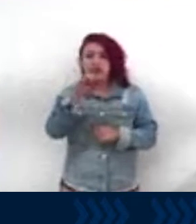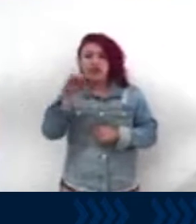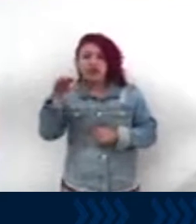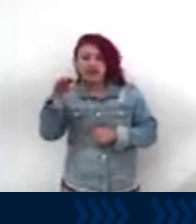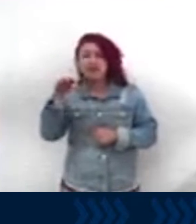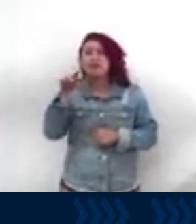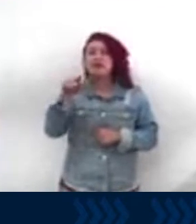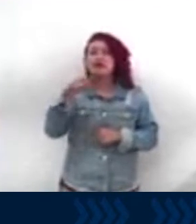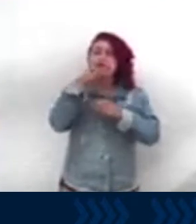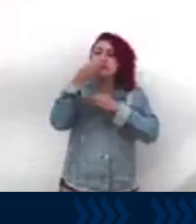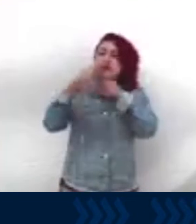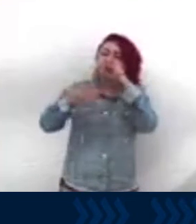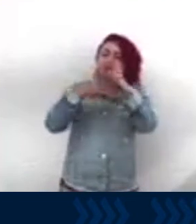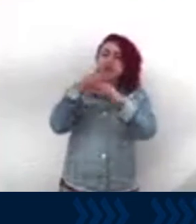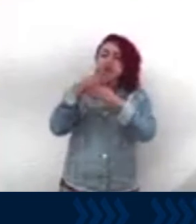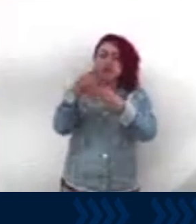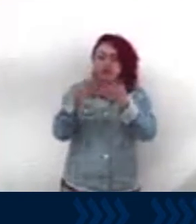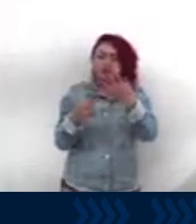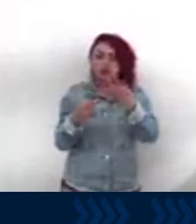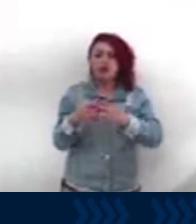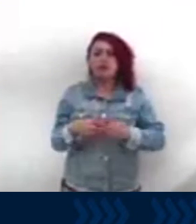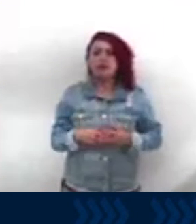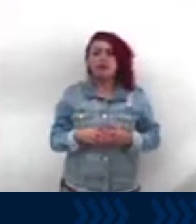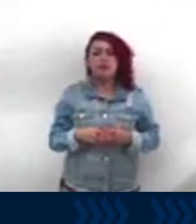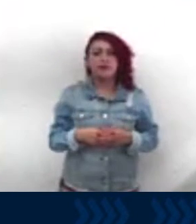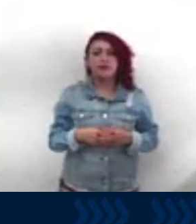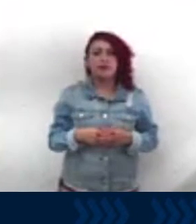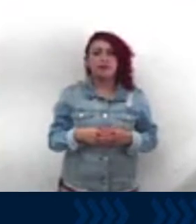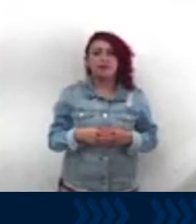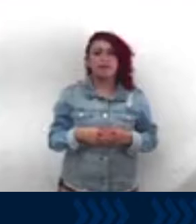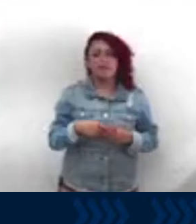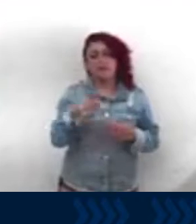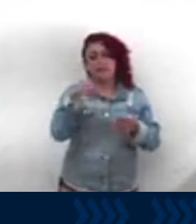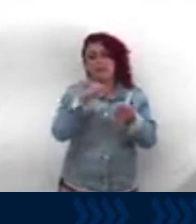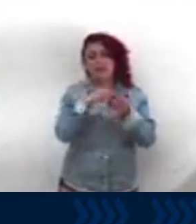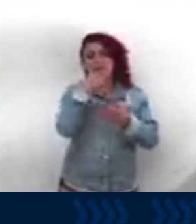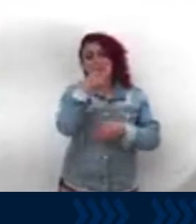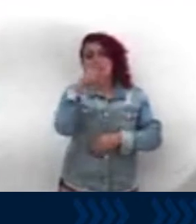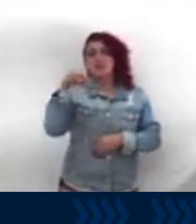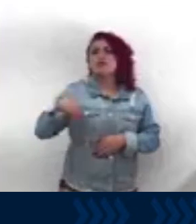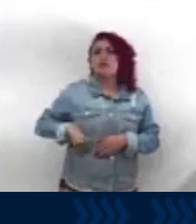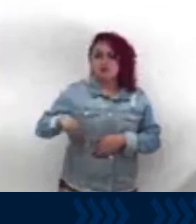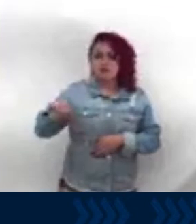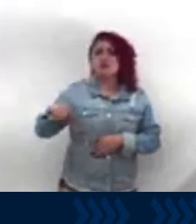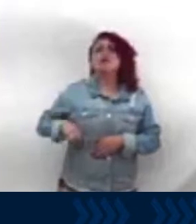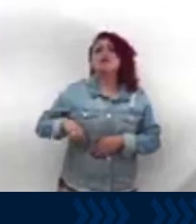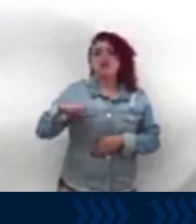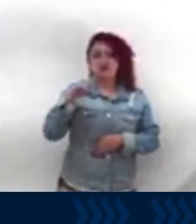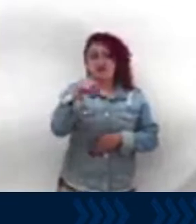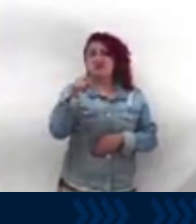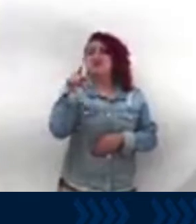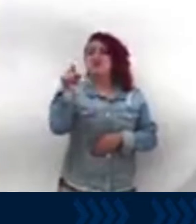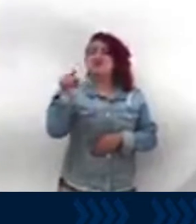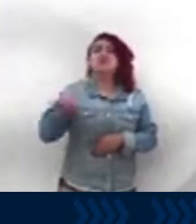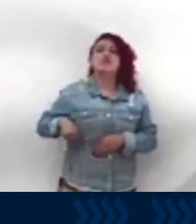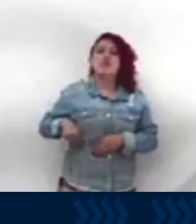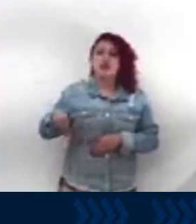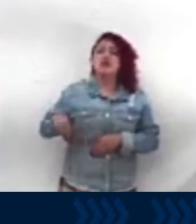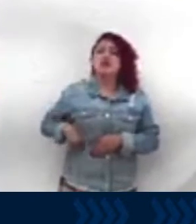ya emitió una resolución donde lo declara culpable, declara que sí